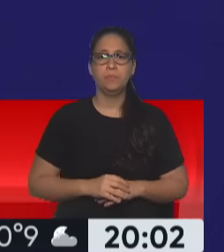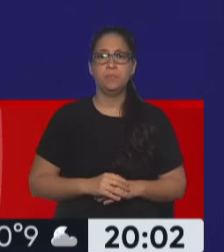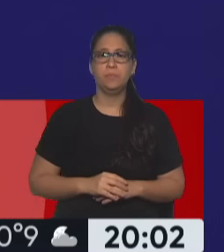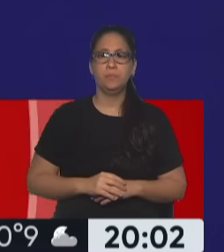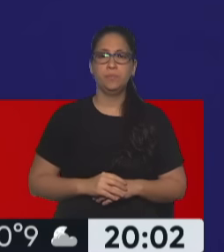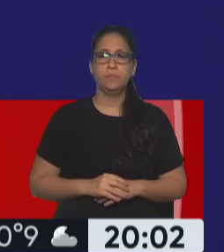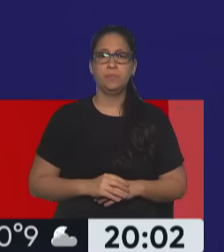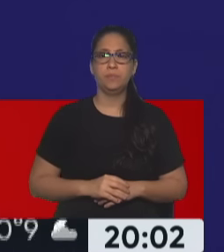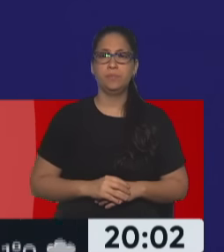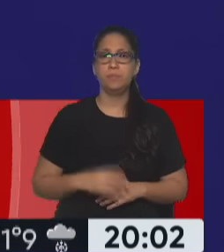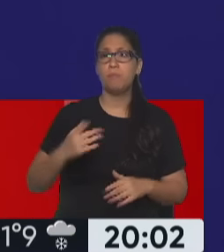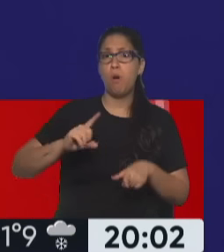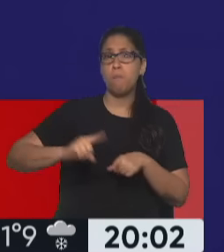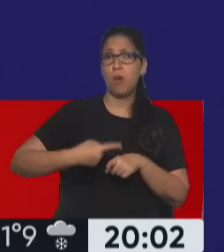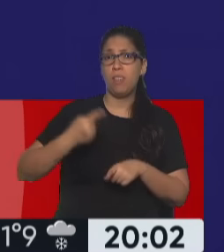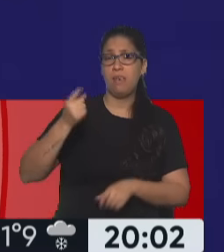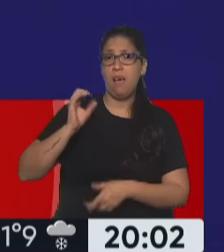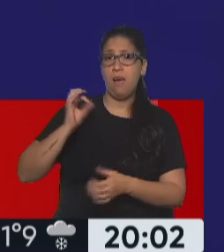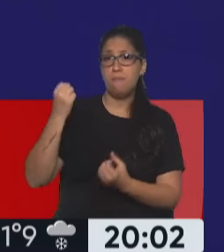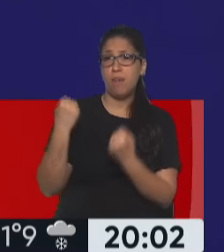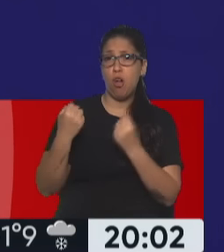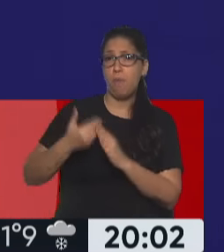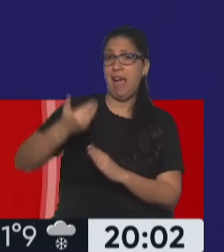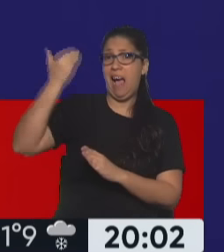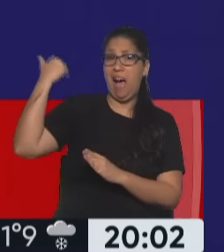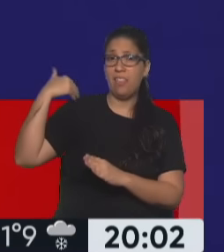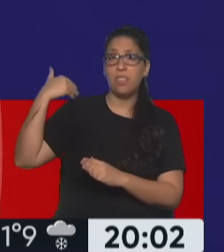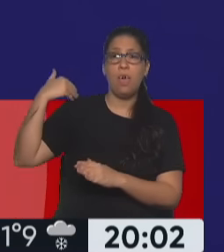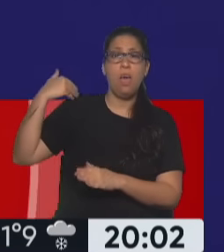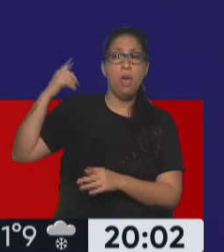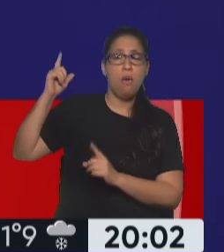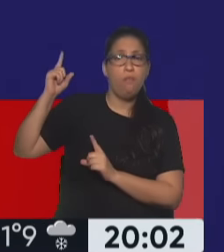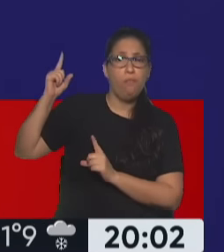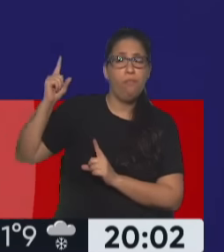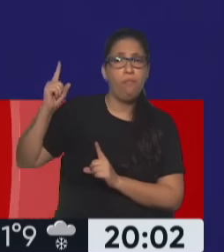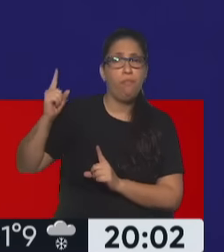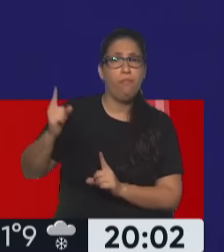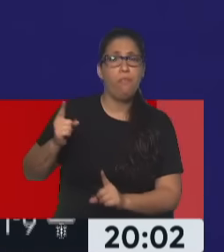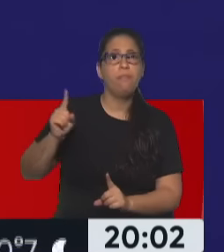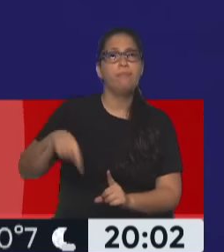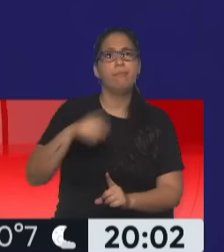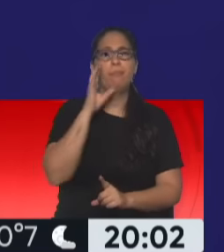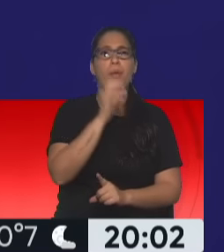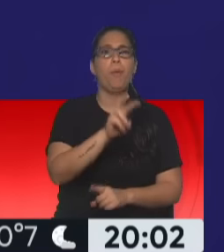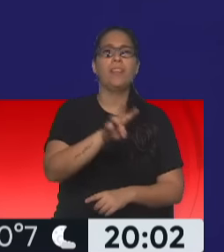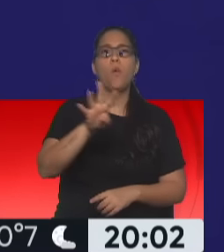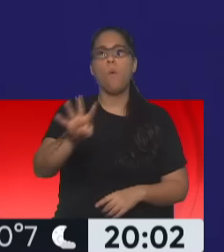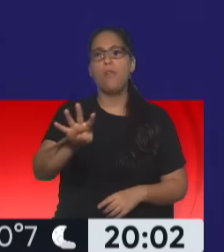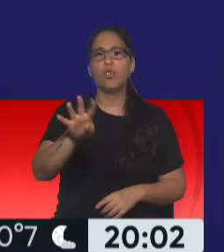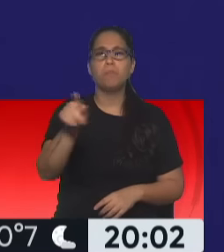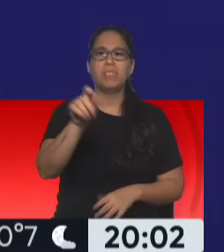El rezago de la política monetaria, tal como la estudiábamos nosotros, mostraba entre 18 y 24 meses.